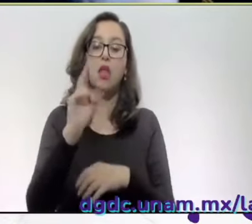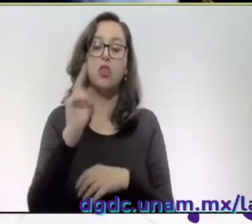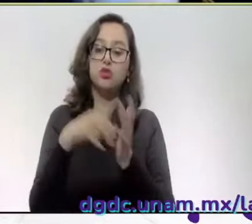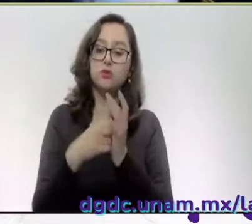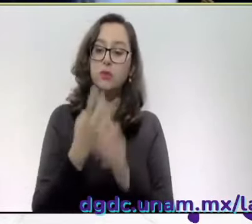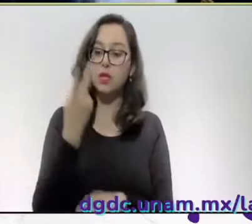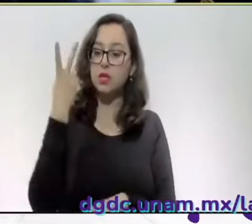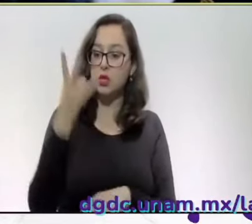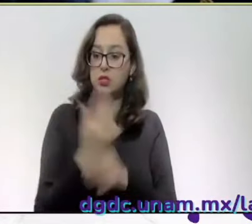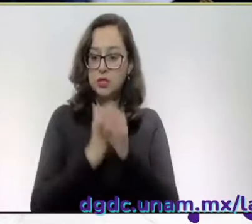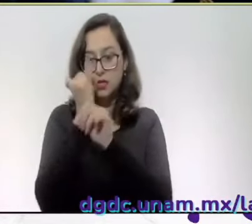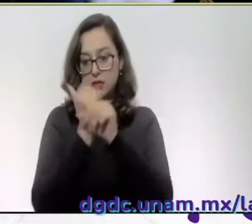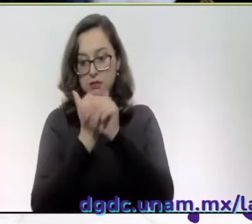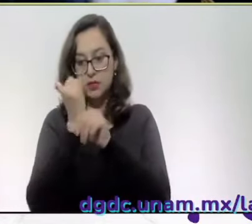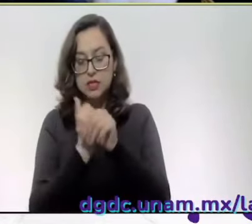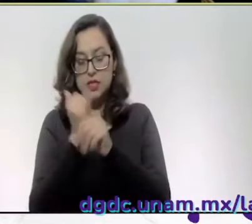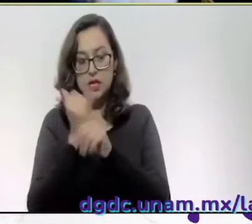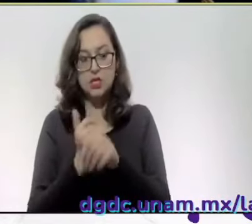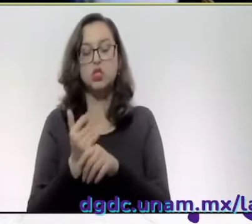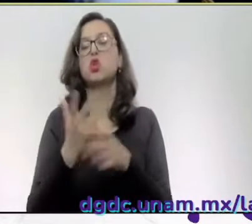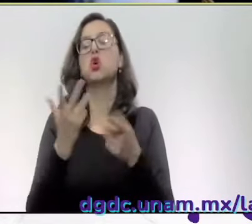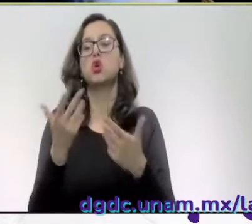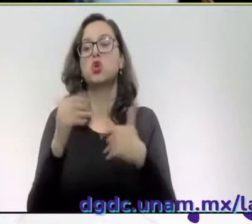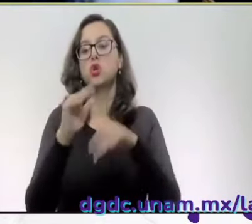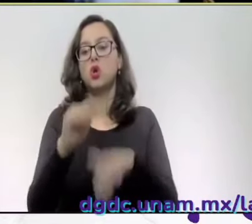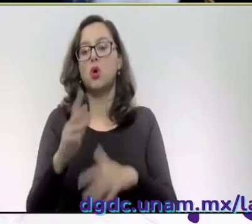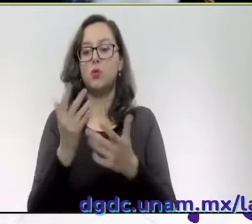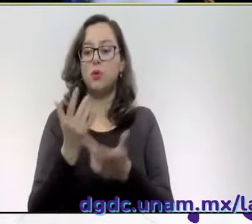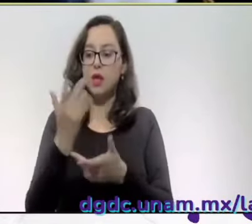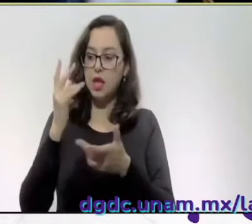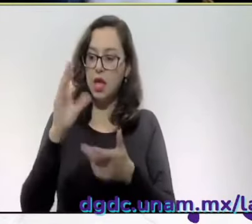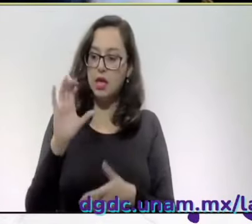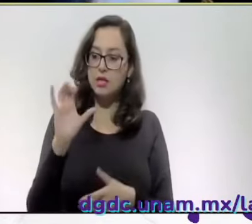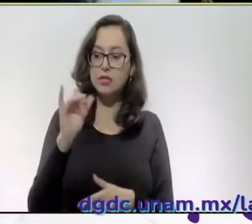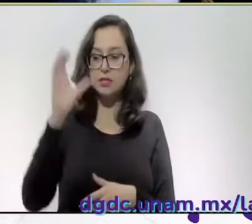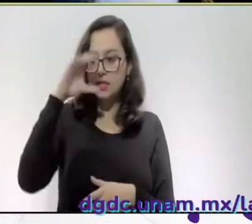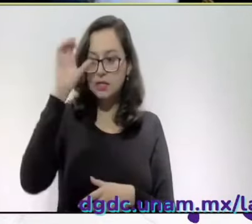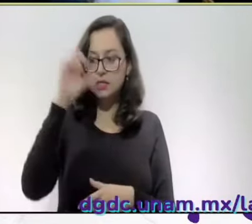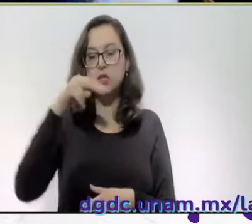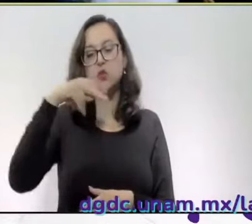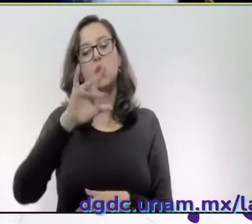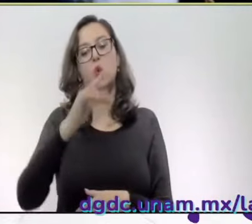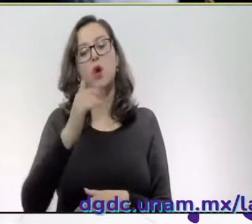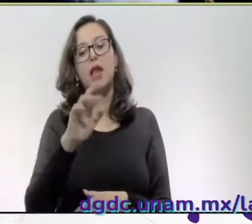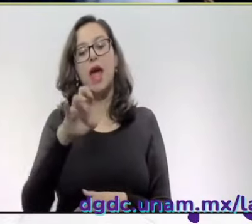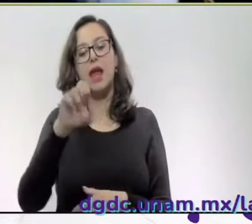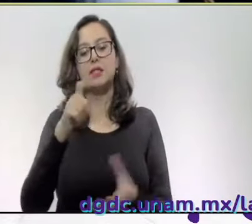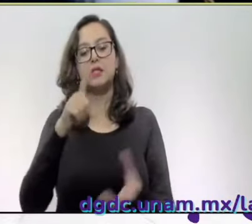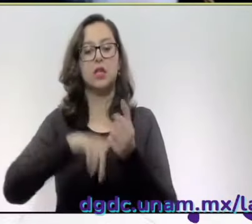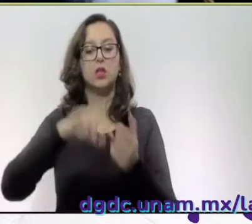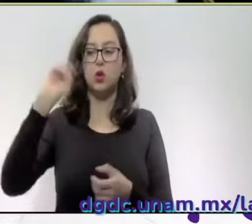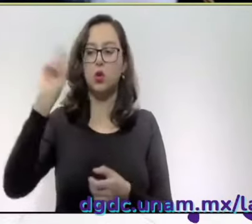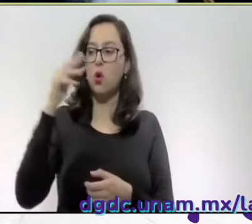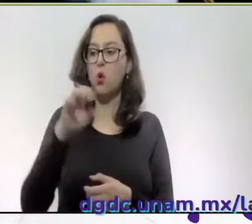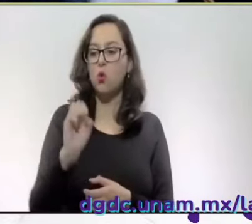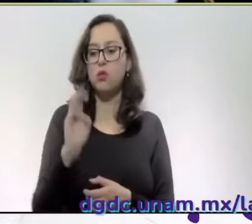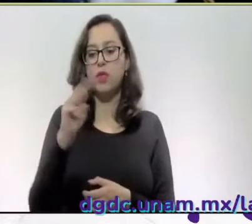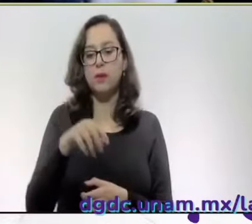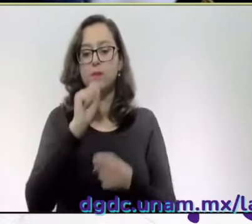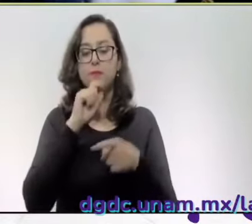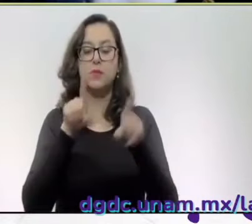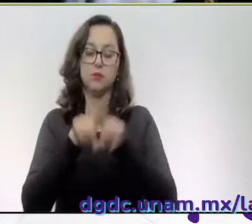es investigador titular en el Instituto de Ciencias Nucleares de la UNAM y de 2012 a 2020 fungió como su